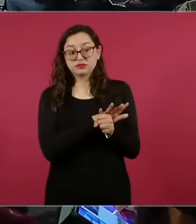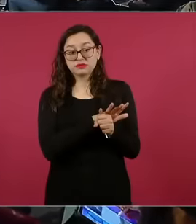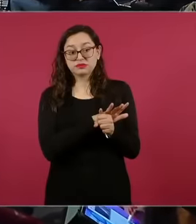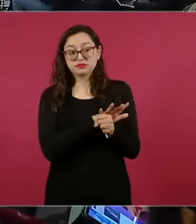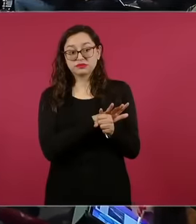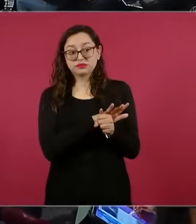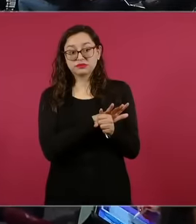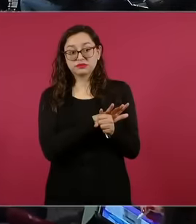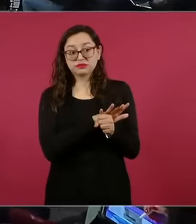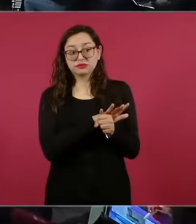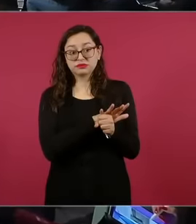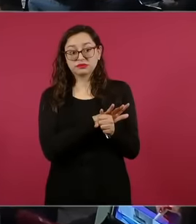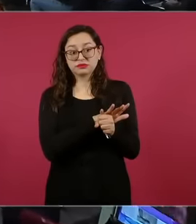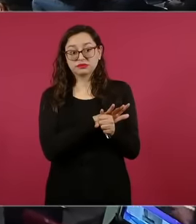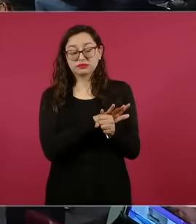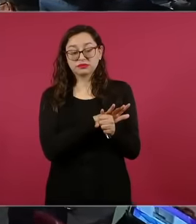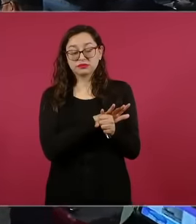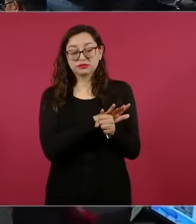el que